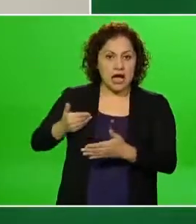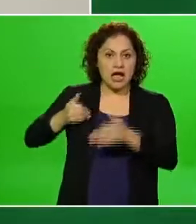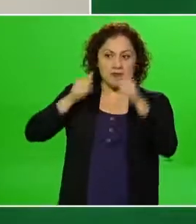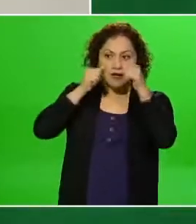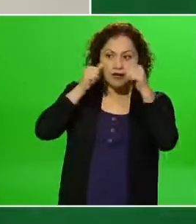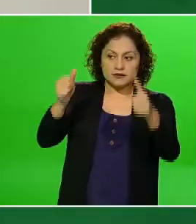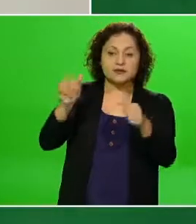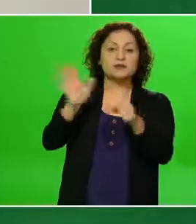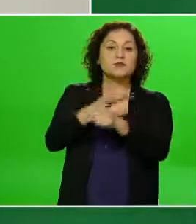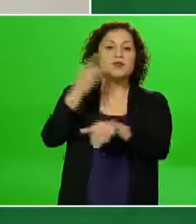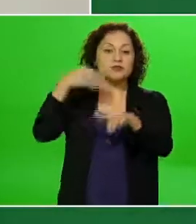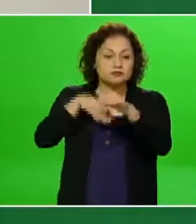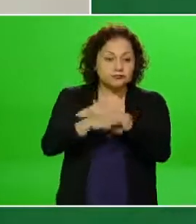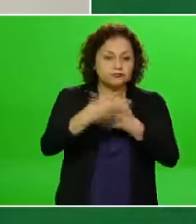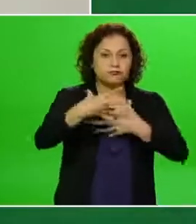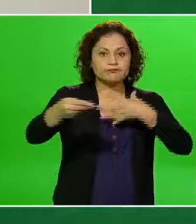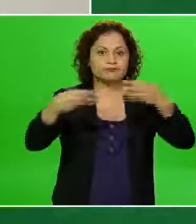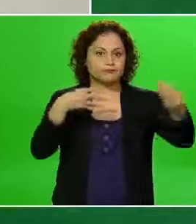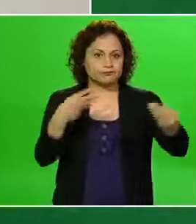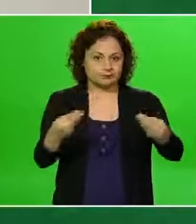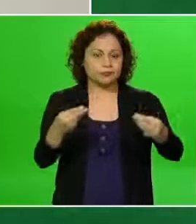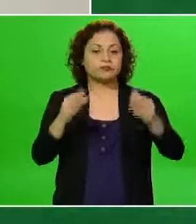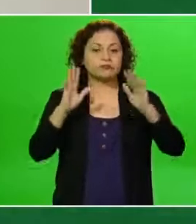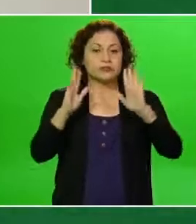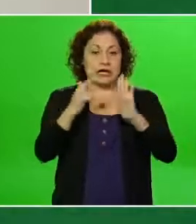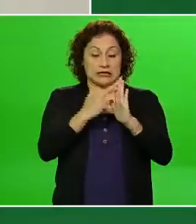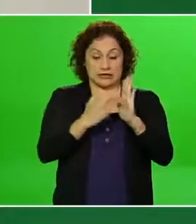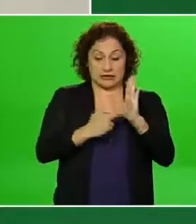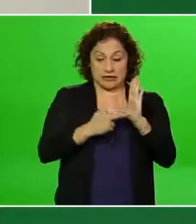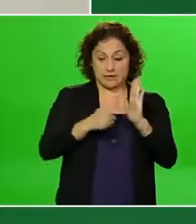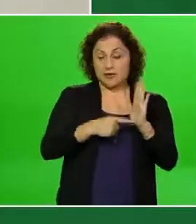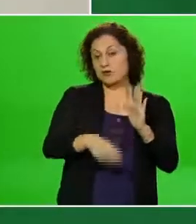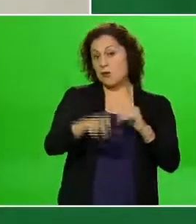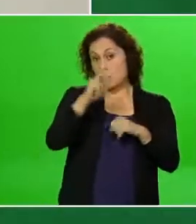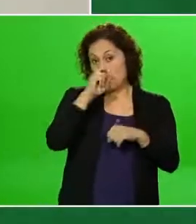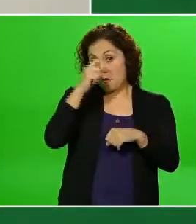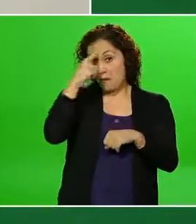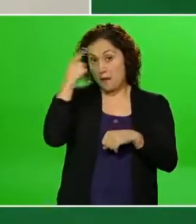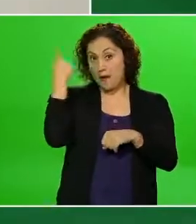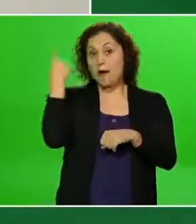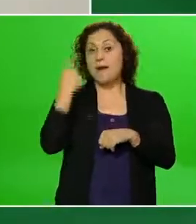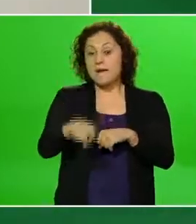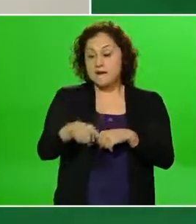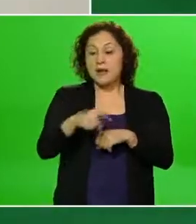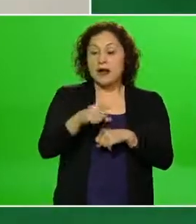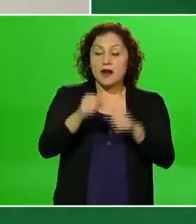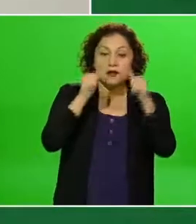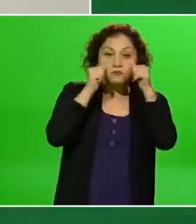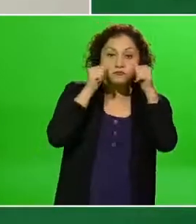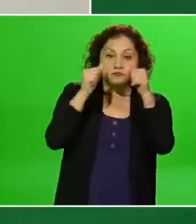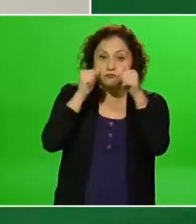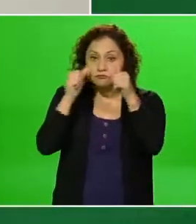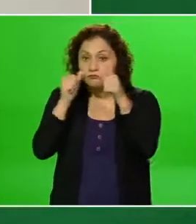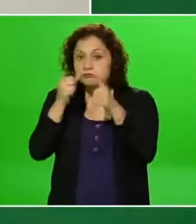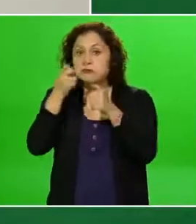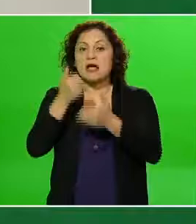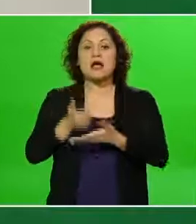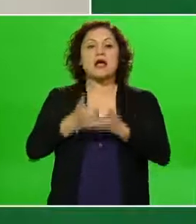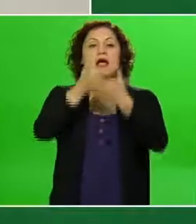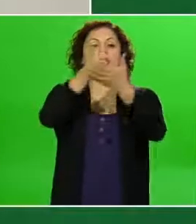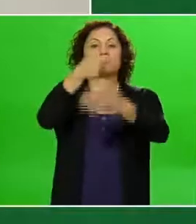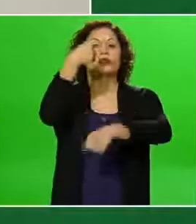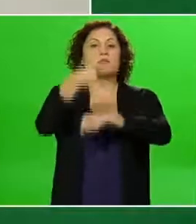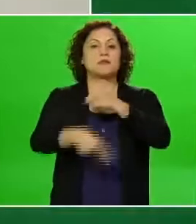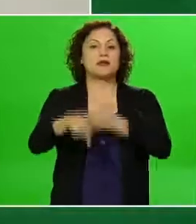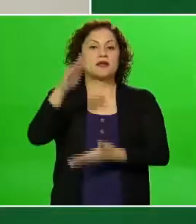persona. Si se aplican estos lineamientos, ese riesgo al interior del plantel se va también a reducir. Y si se suma a